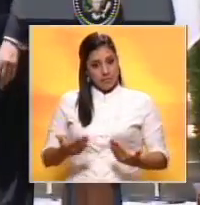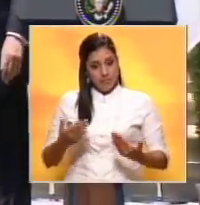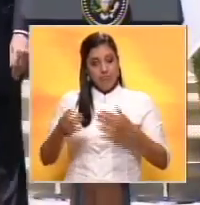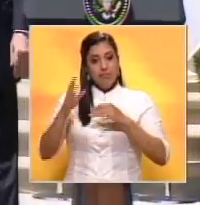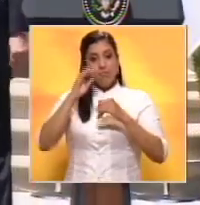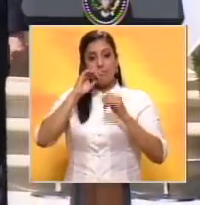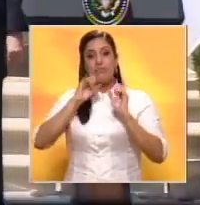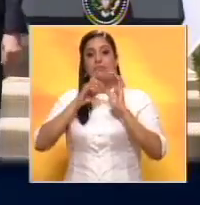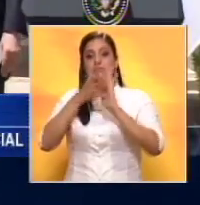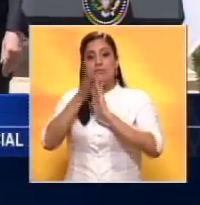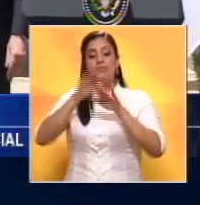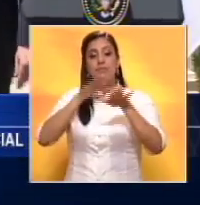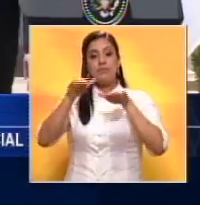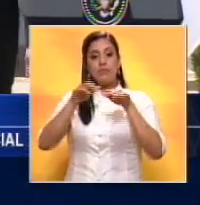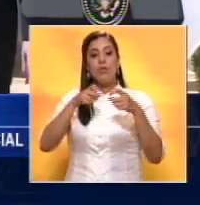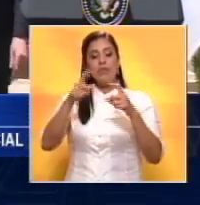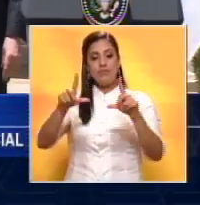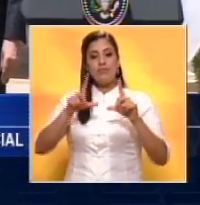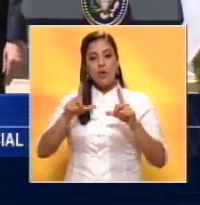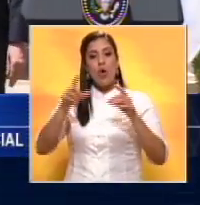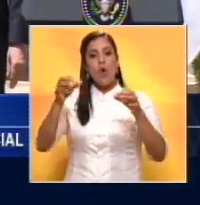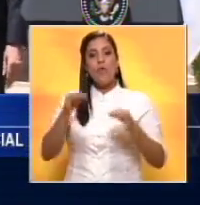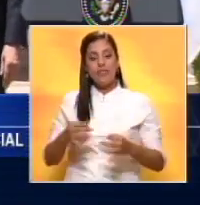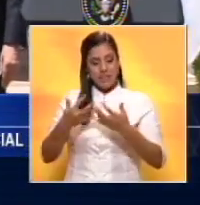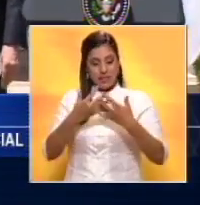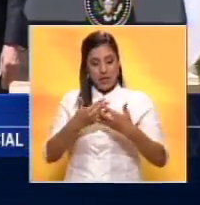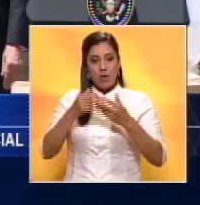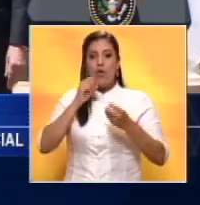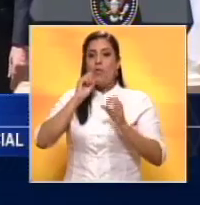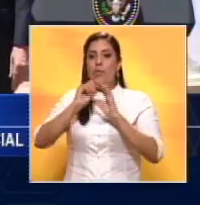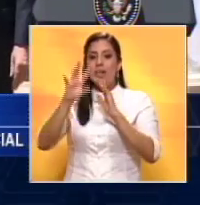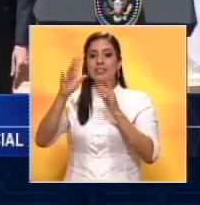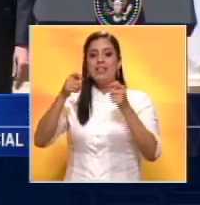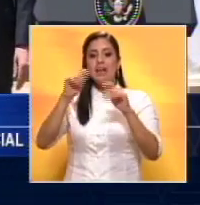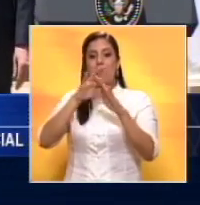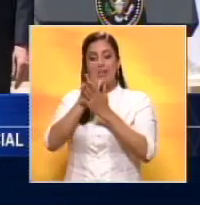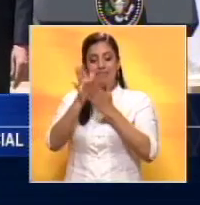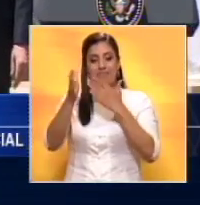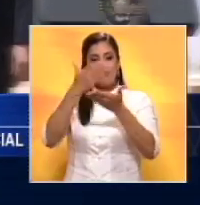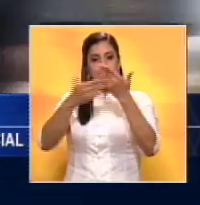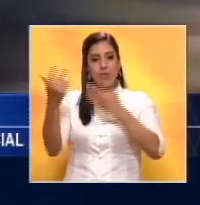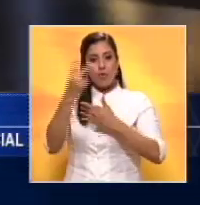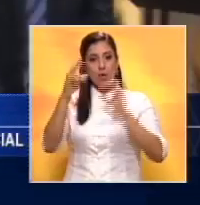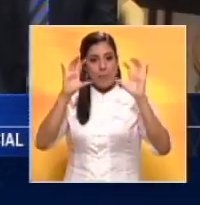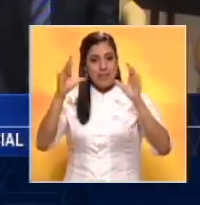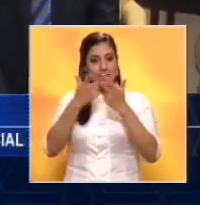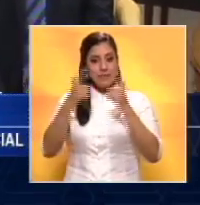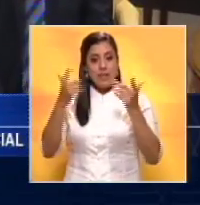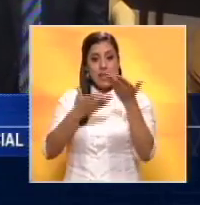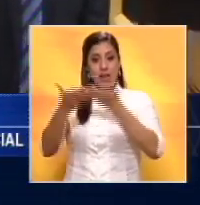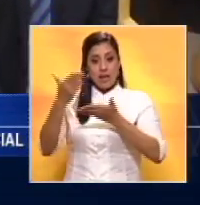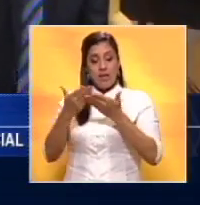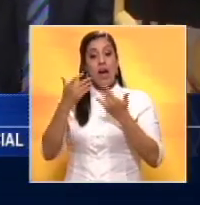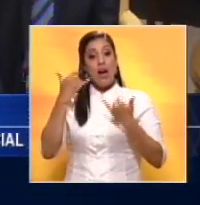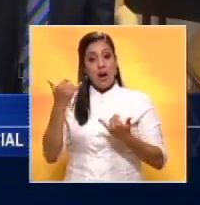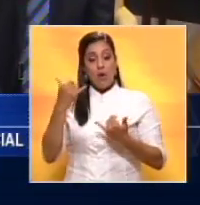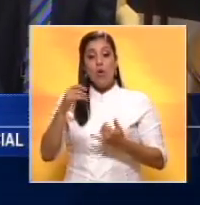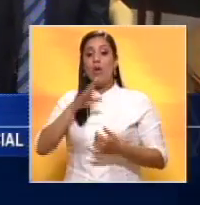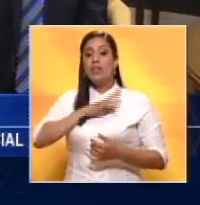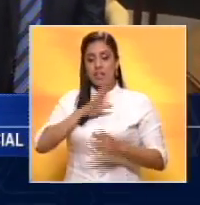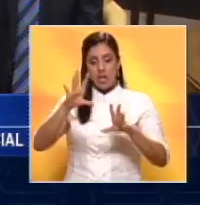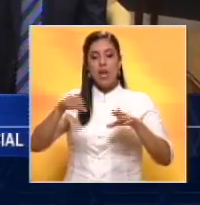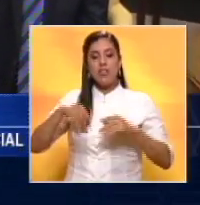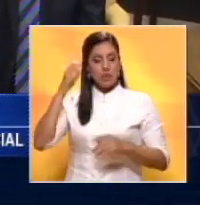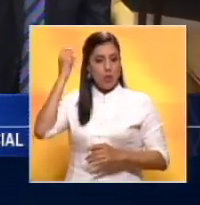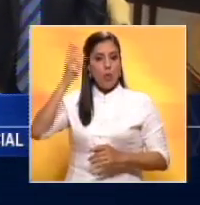Corea del Sur recibió este jueves una notificación oficial de Estados Unidos para revisar el Tratado de Libre Comercio bilateral. Ante esto, Seúl aceptó